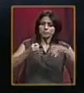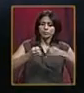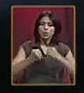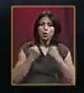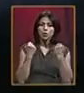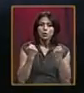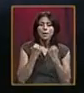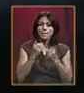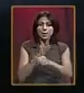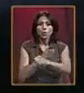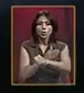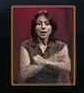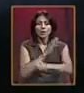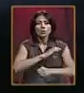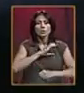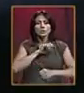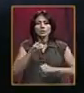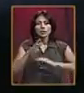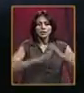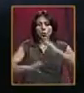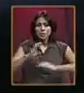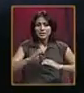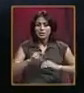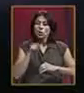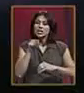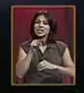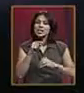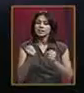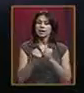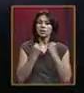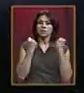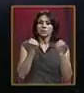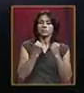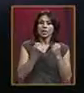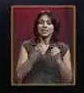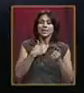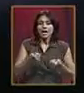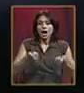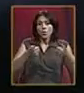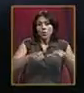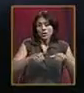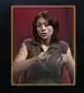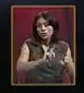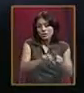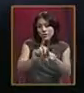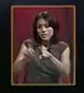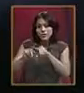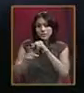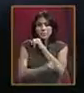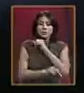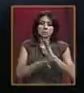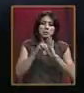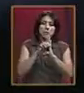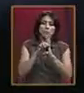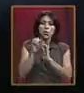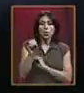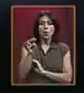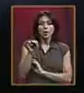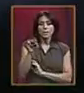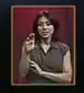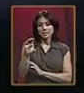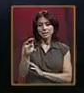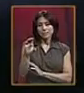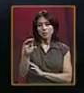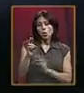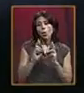comercio, y esa consolidación pasa por acuerdos multilaterales que puede ser la OMC, ojalá ese fuera el único